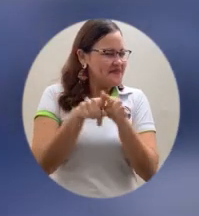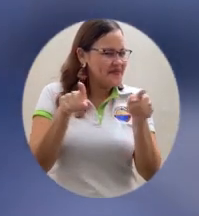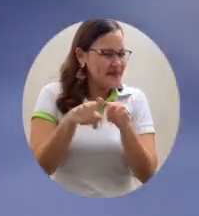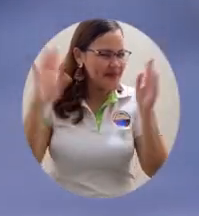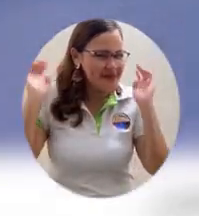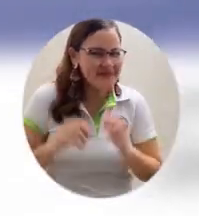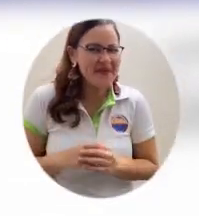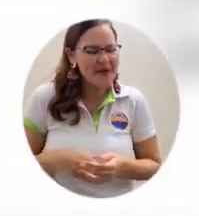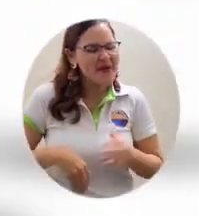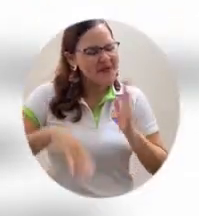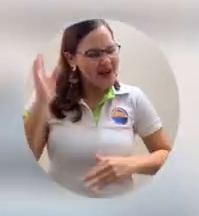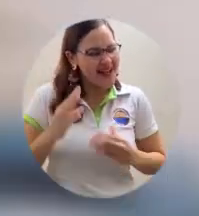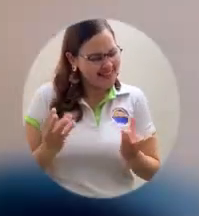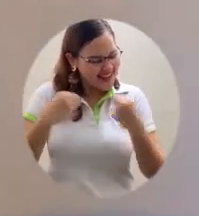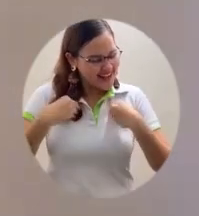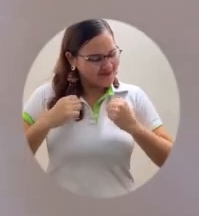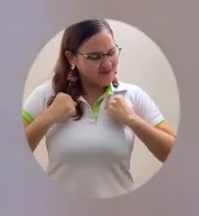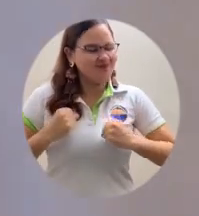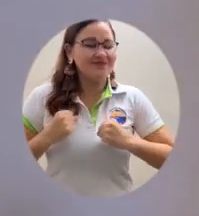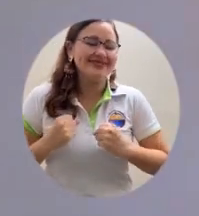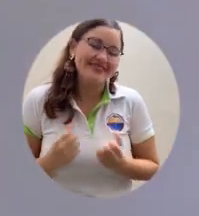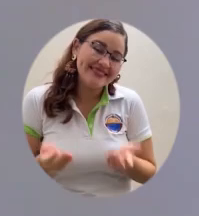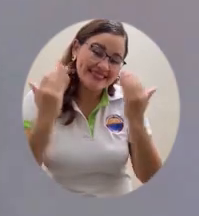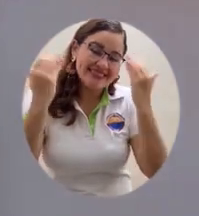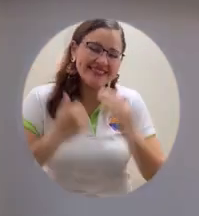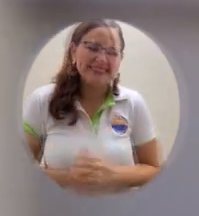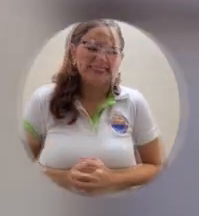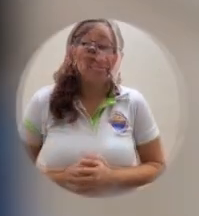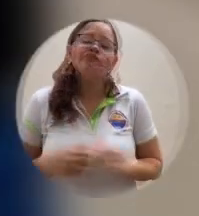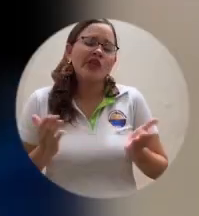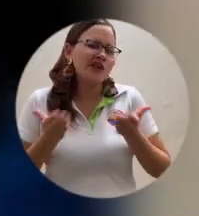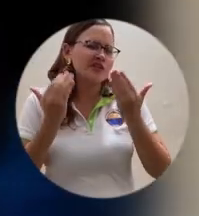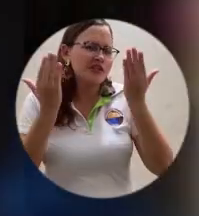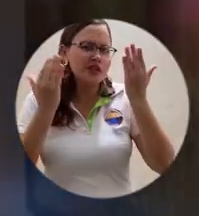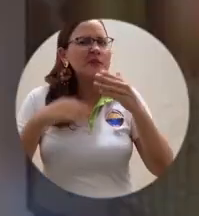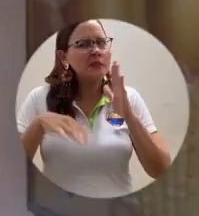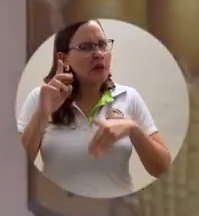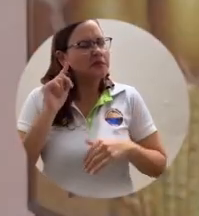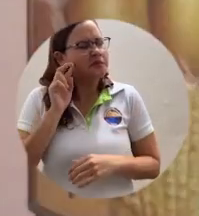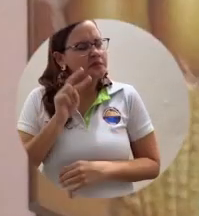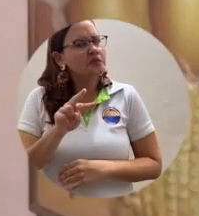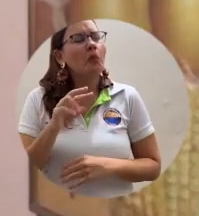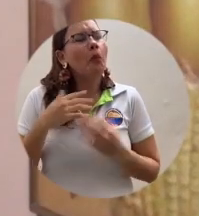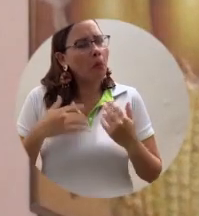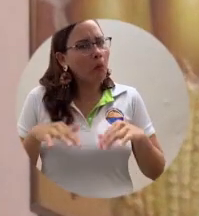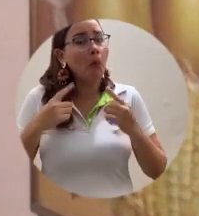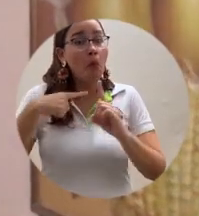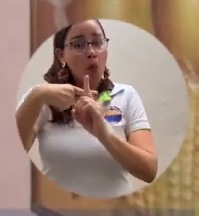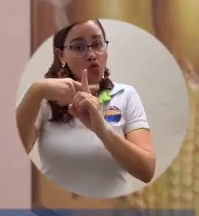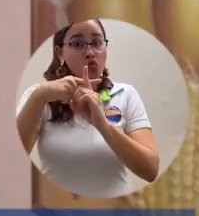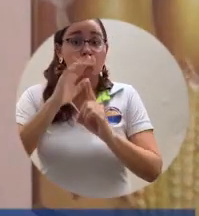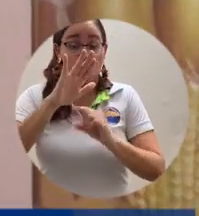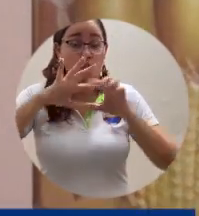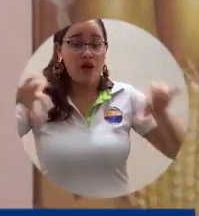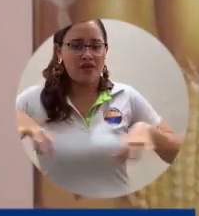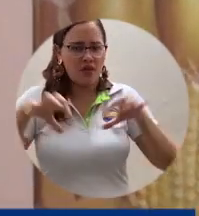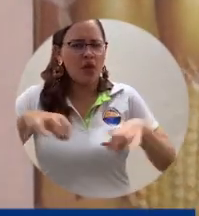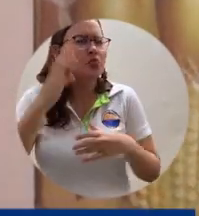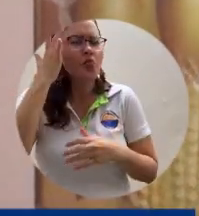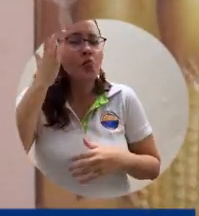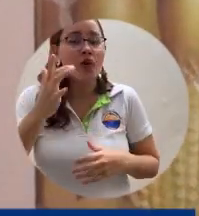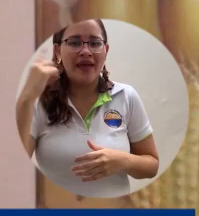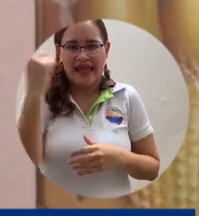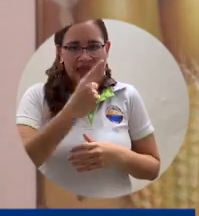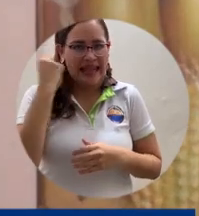es prácticamente la cara de la Universidad del Magdalena ante el mundo. Ha sido un balance muy positivo de la actividad hasta el momento, ya que hemos tenido una